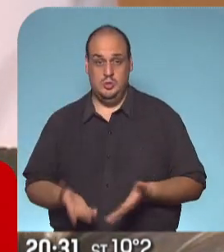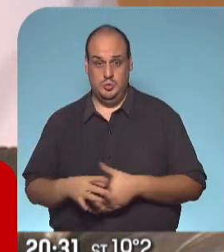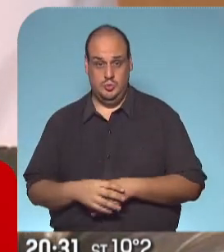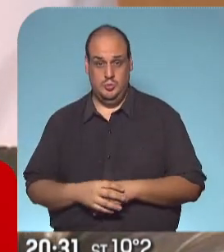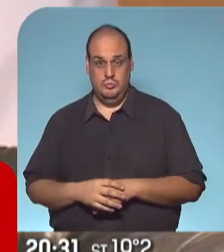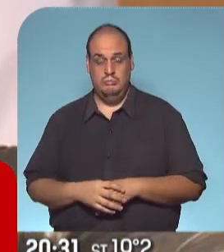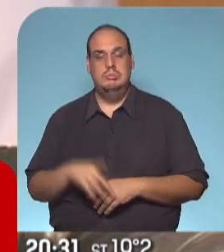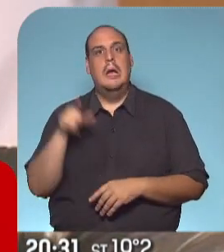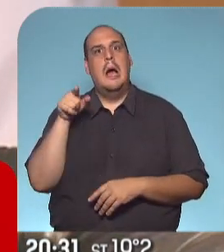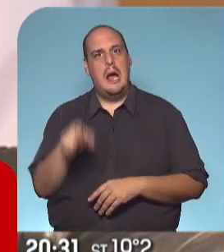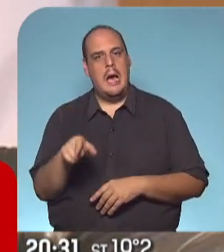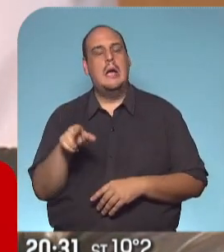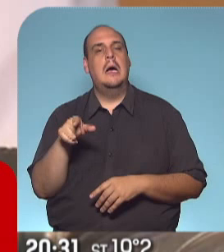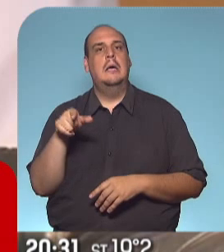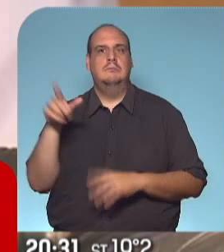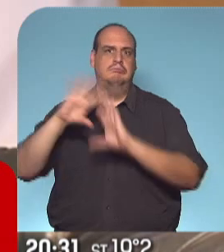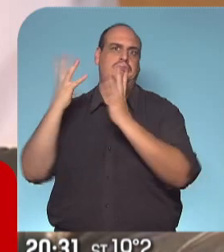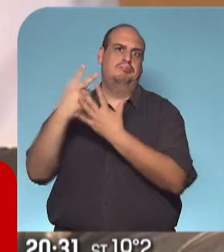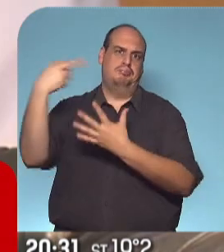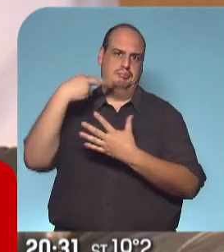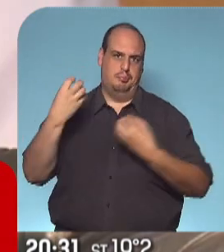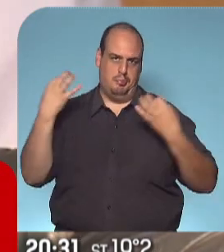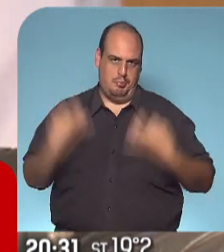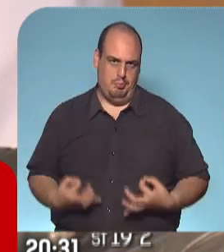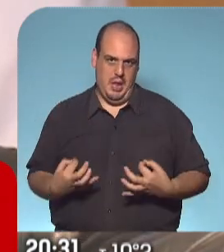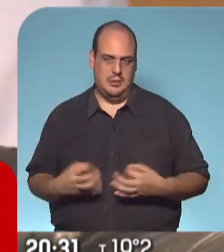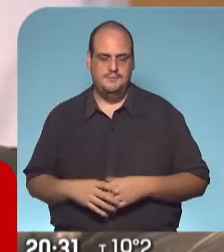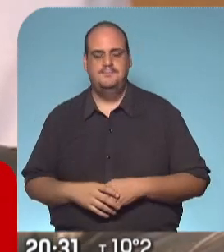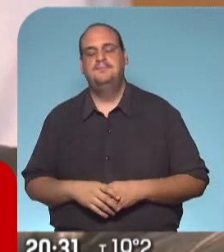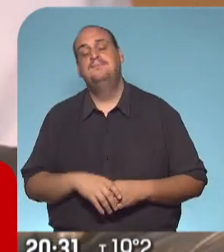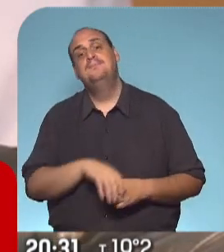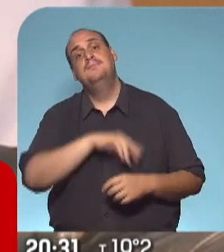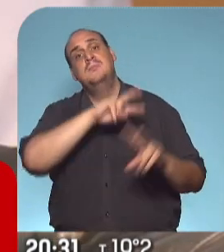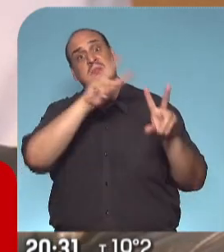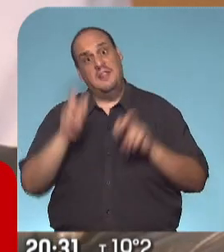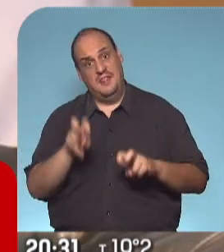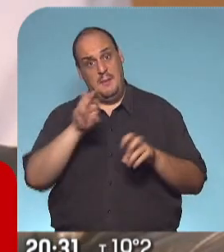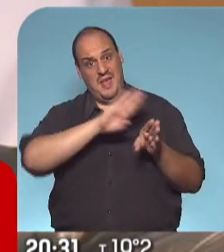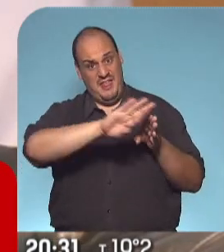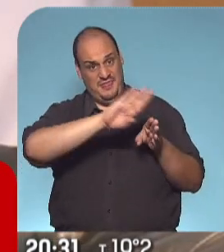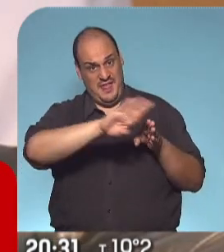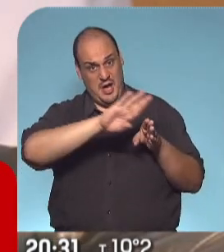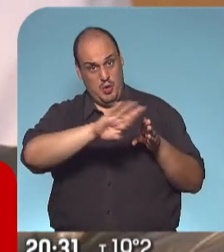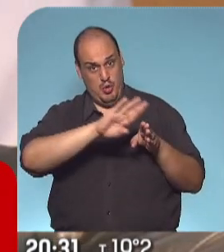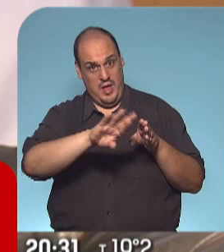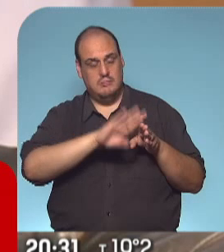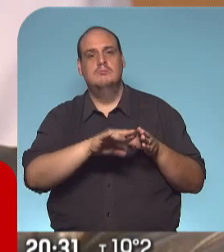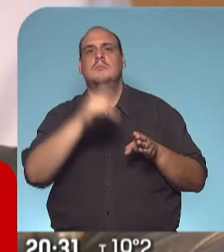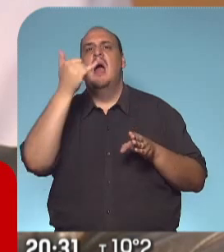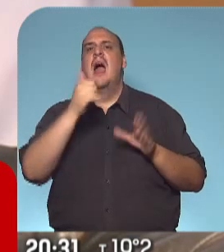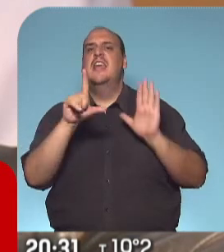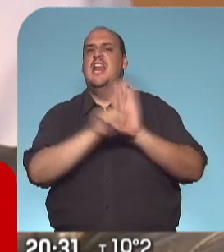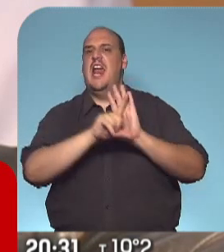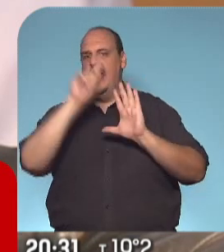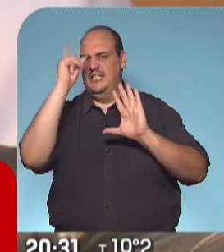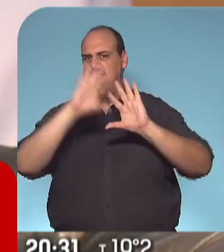ahí se está viendo bien. Y después está la cuestión de la deuda, en la cual hay una legitimación internacional a lo que